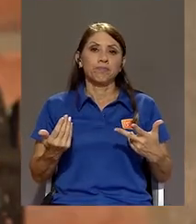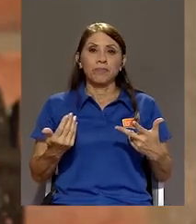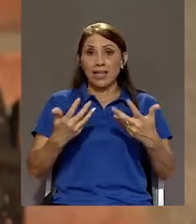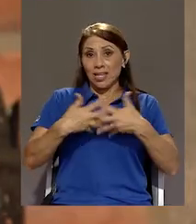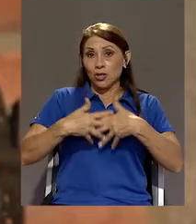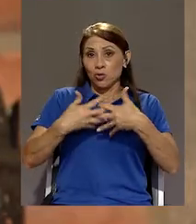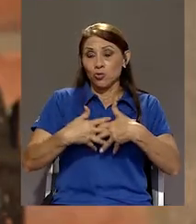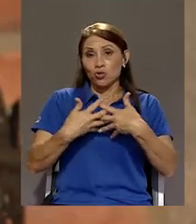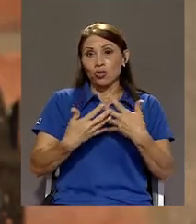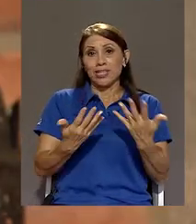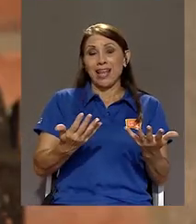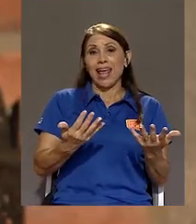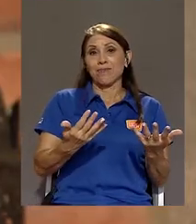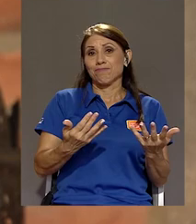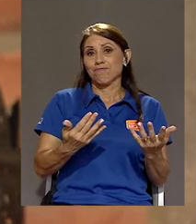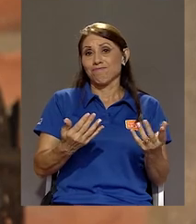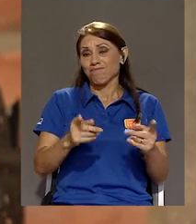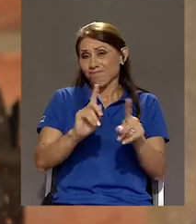la industria de defensa.